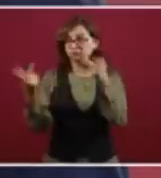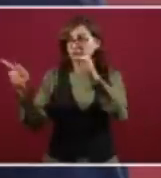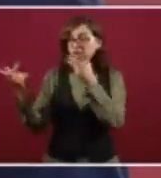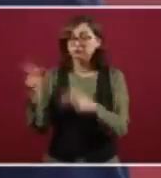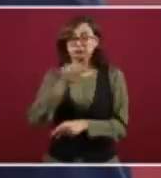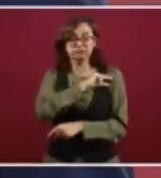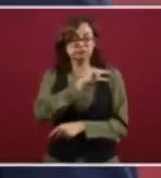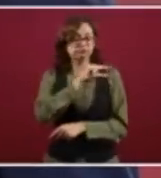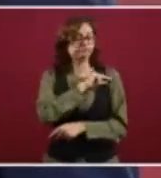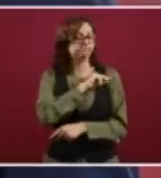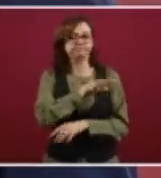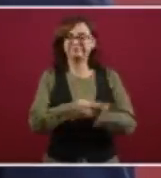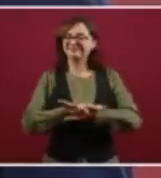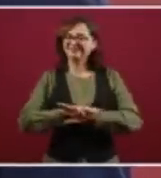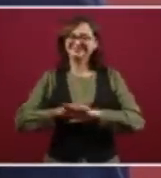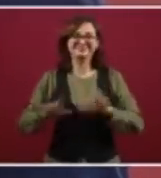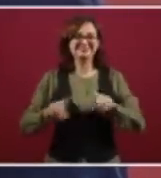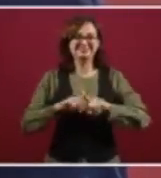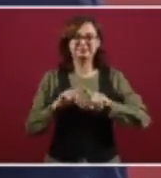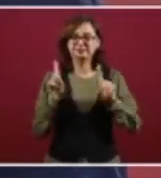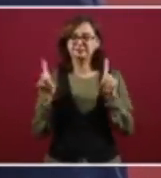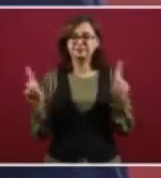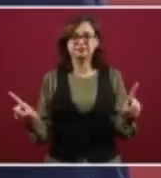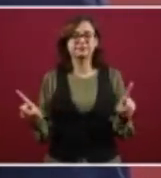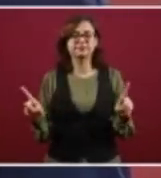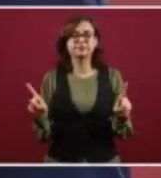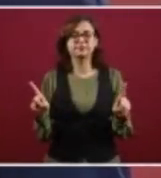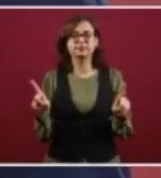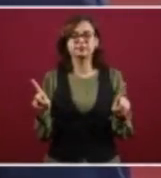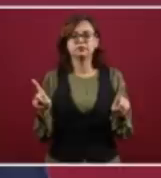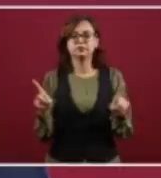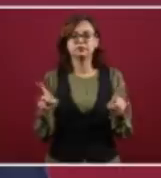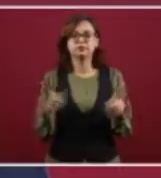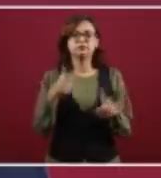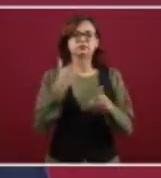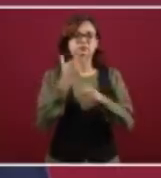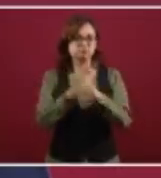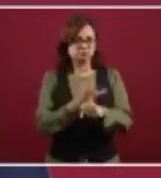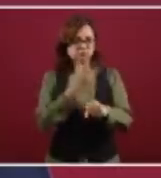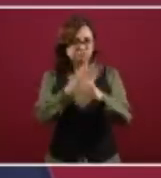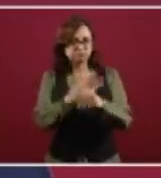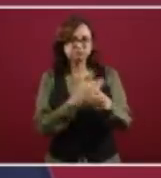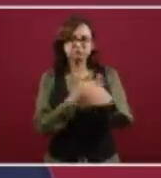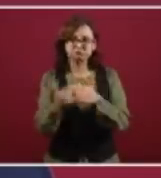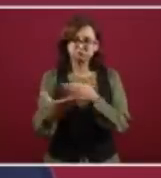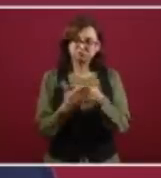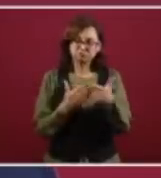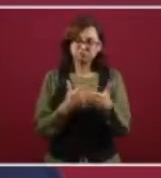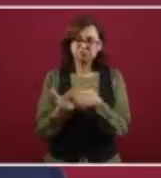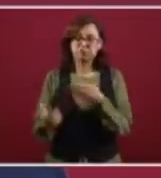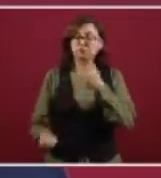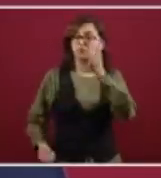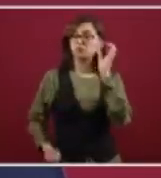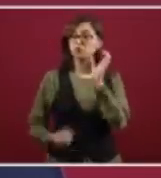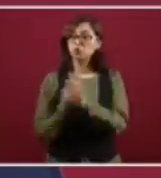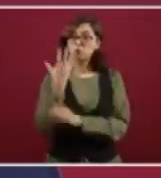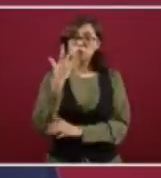refinerías, al contrario, se modernizan y se está creando una